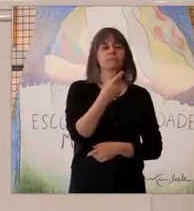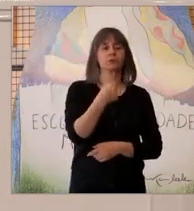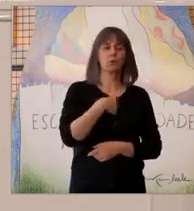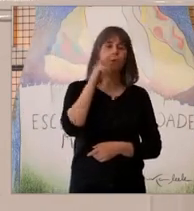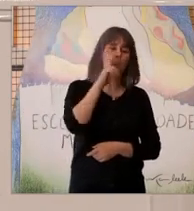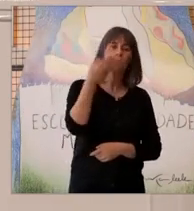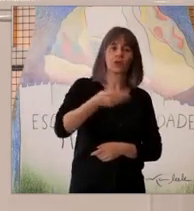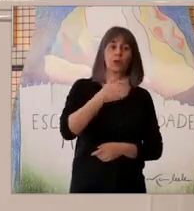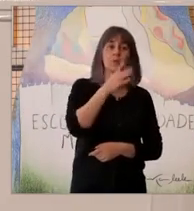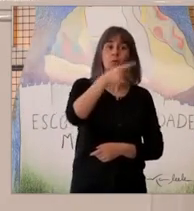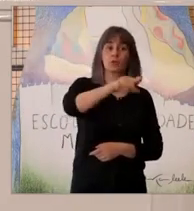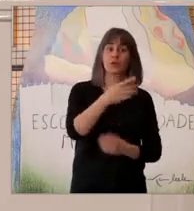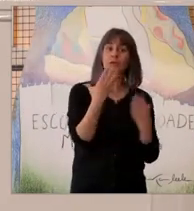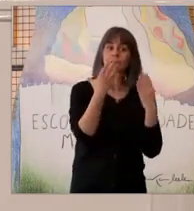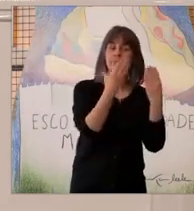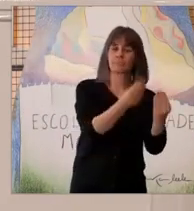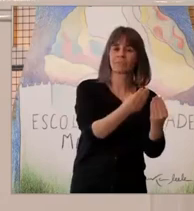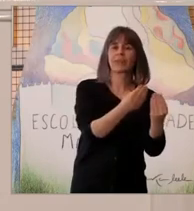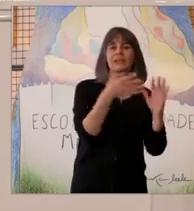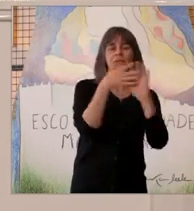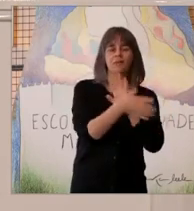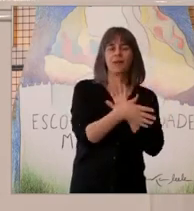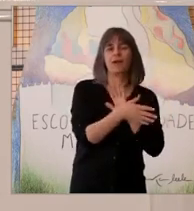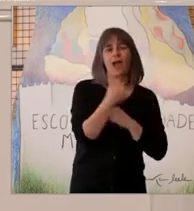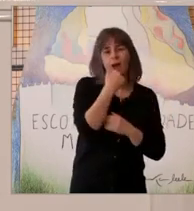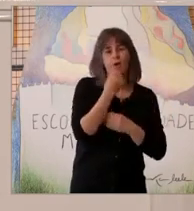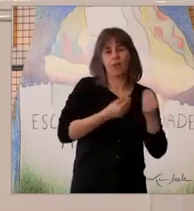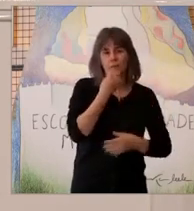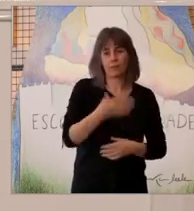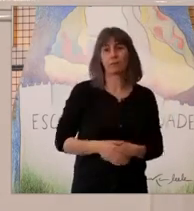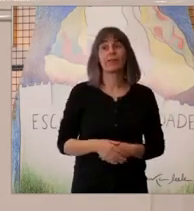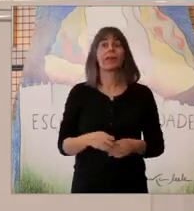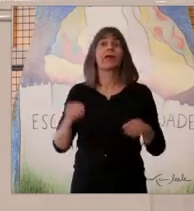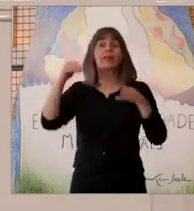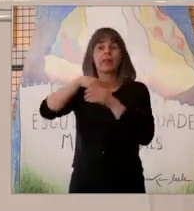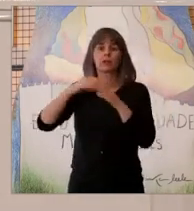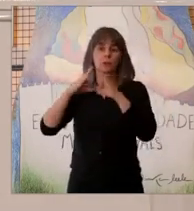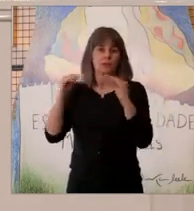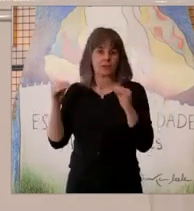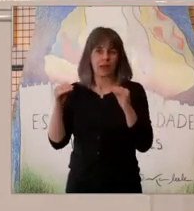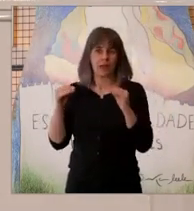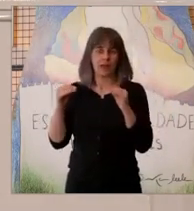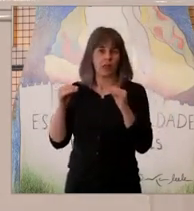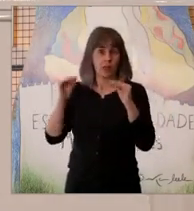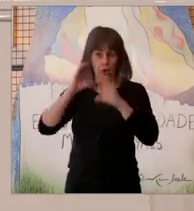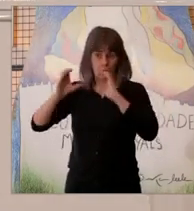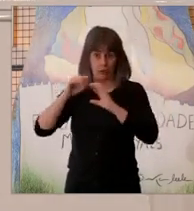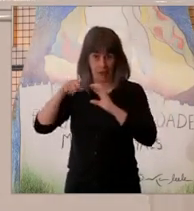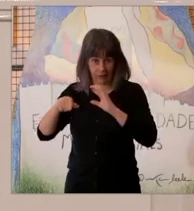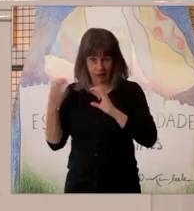es lo que percibís es que algo se está haciendo bien la facultad es de comunicación que no nada o sea